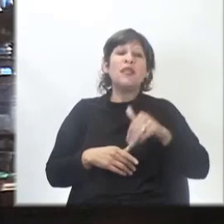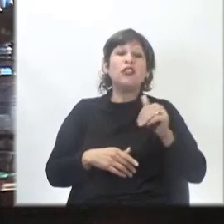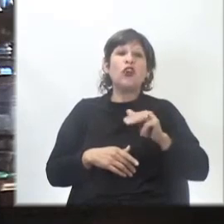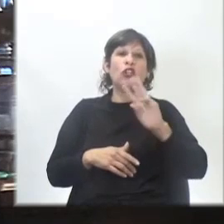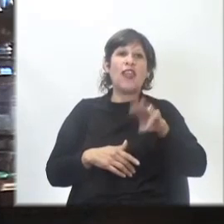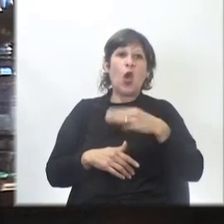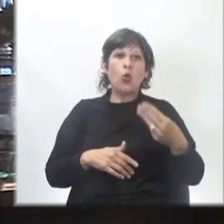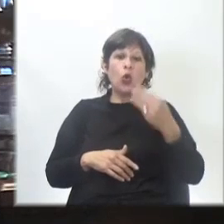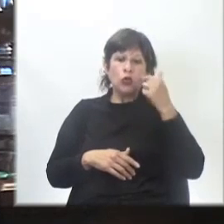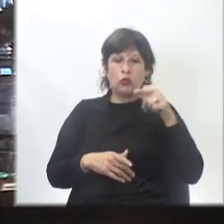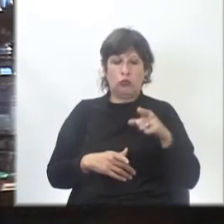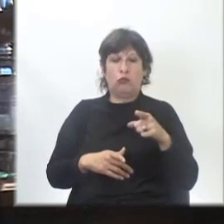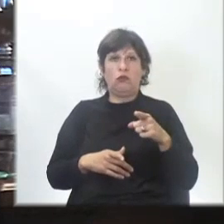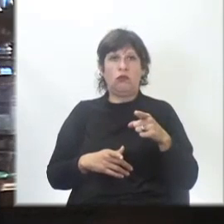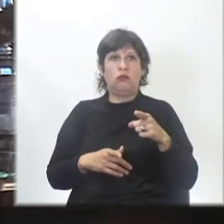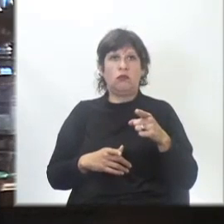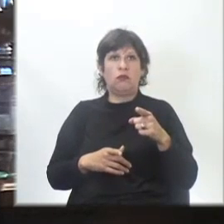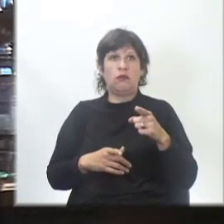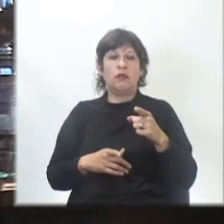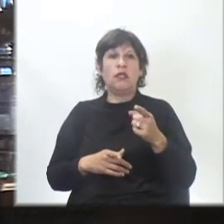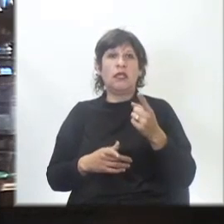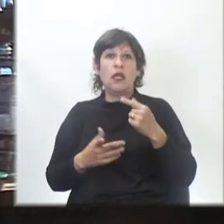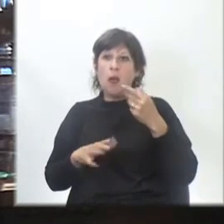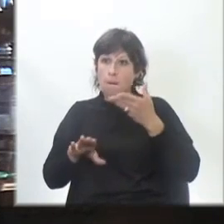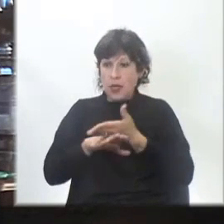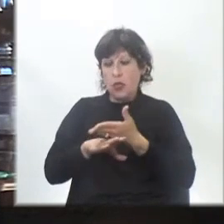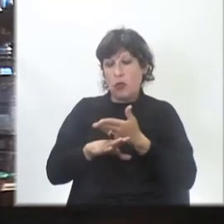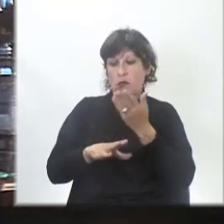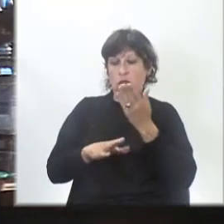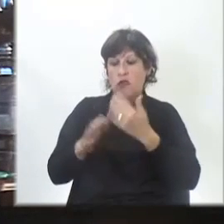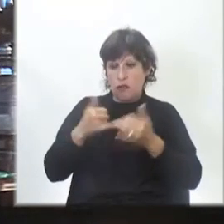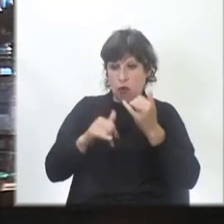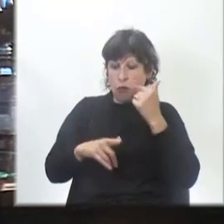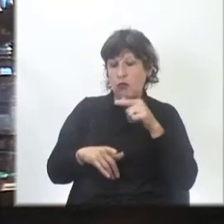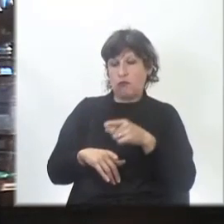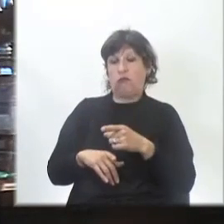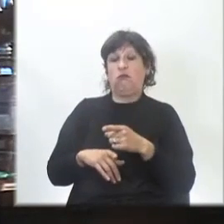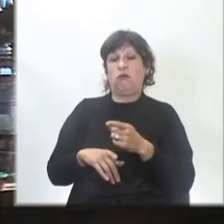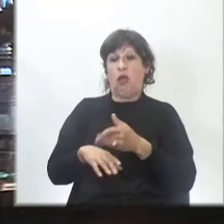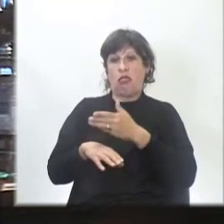Pregunto, pedido de informe mediante,